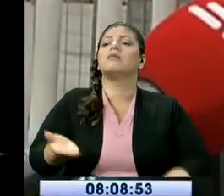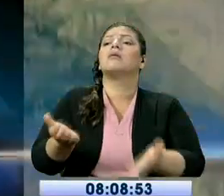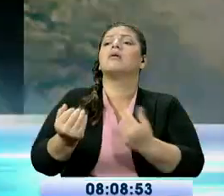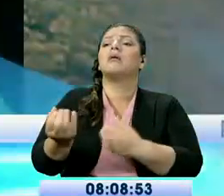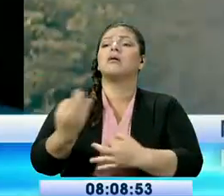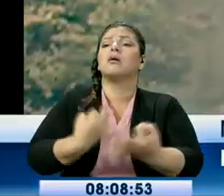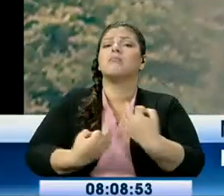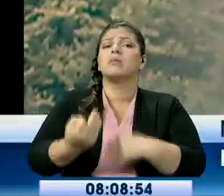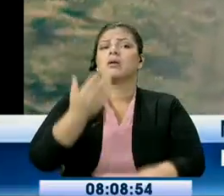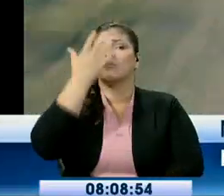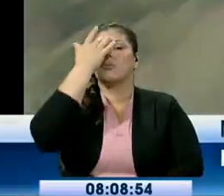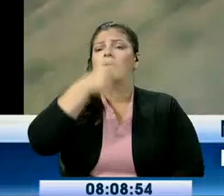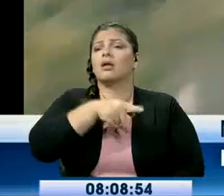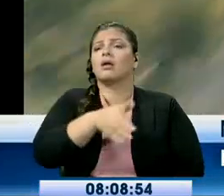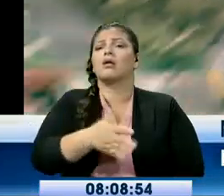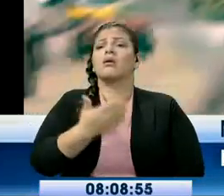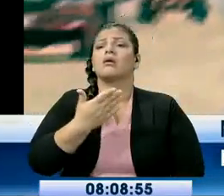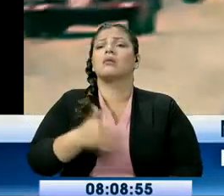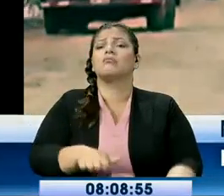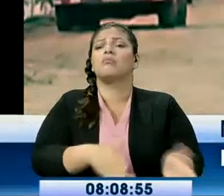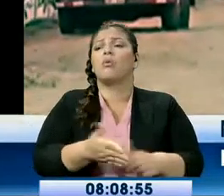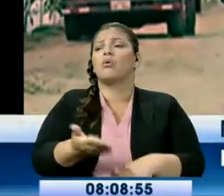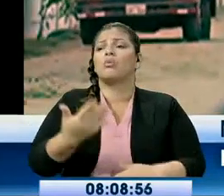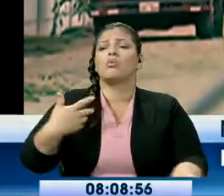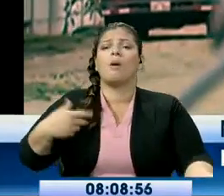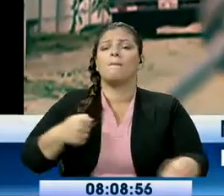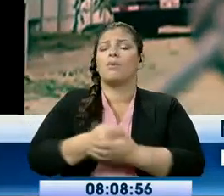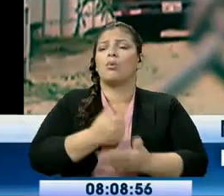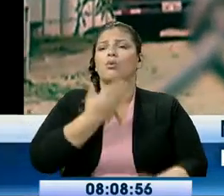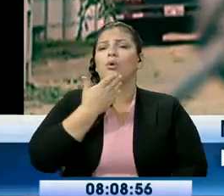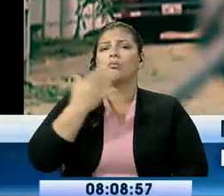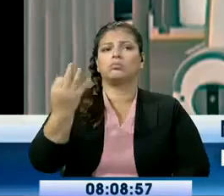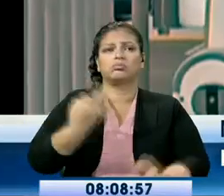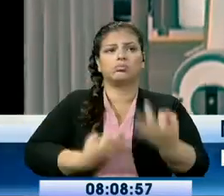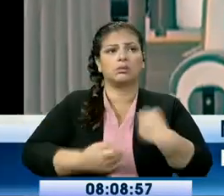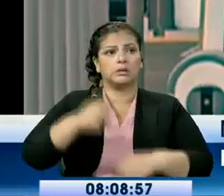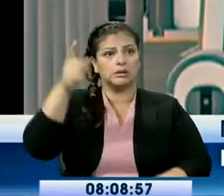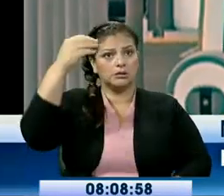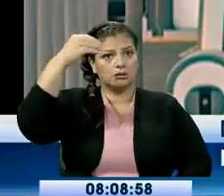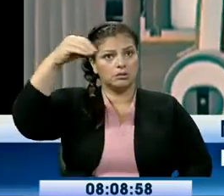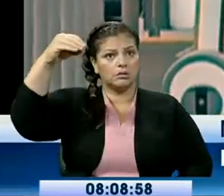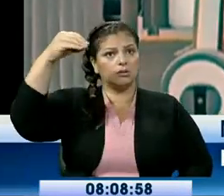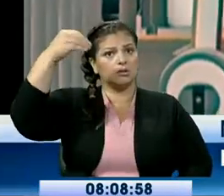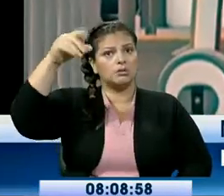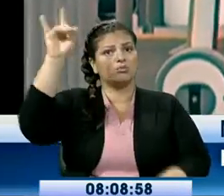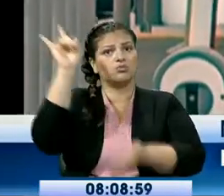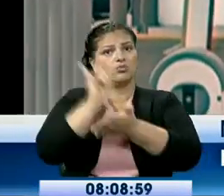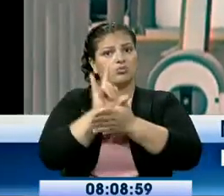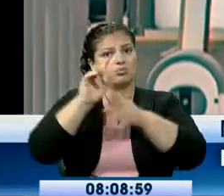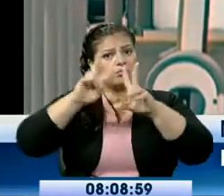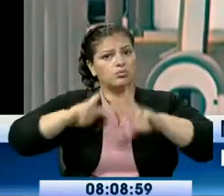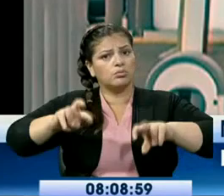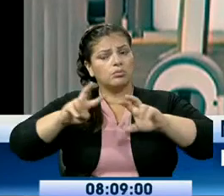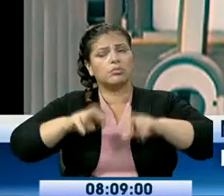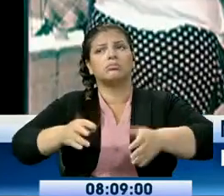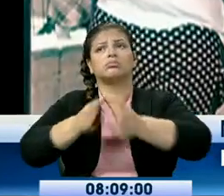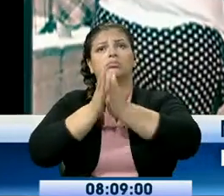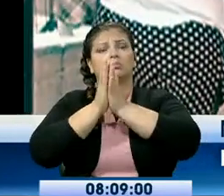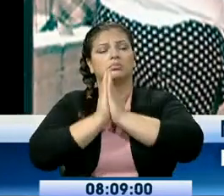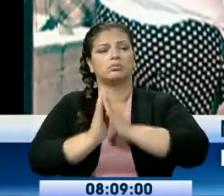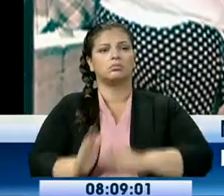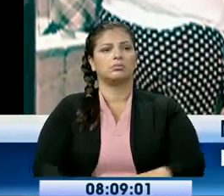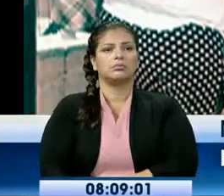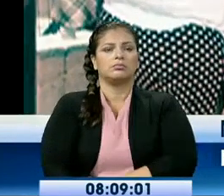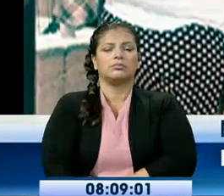pero no hicieron nada. Yo lo que le solicito los videos de la compañía. El cuerpo fue trasladado hasta el laboratorio de criminalística en la